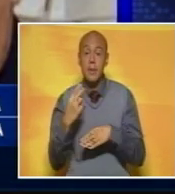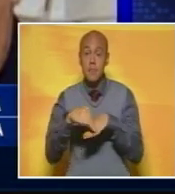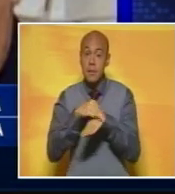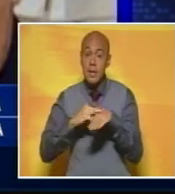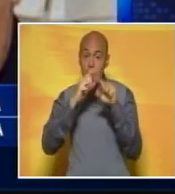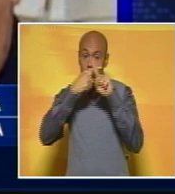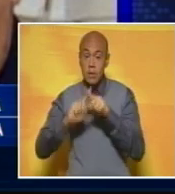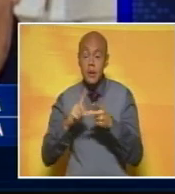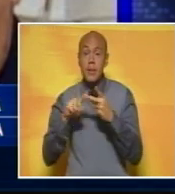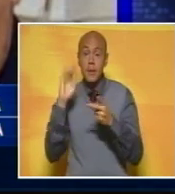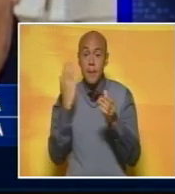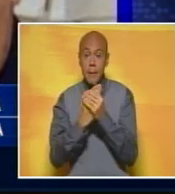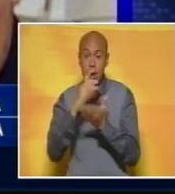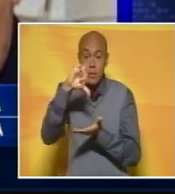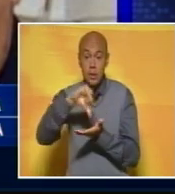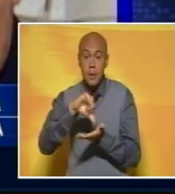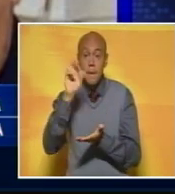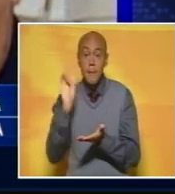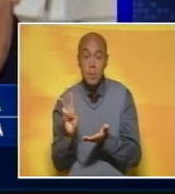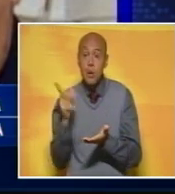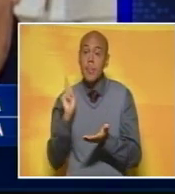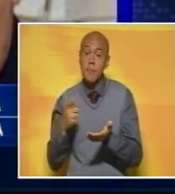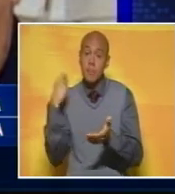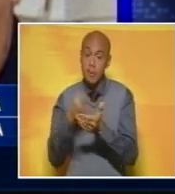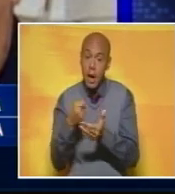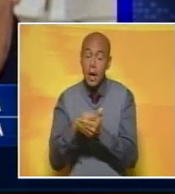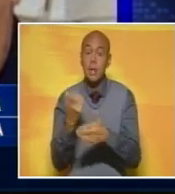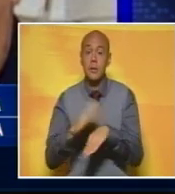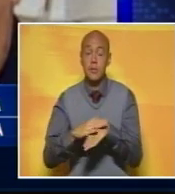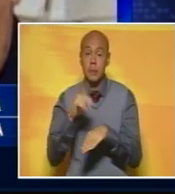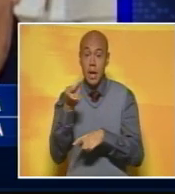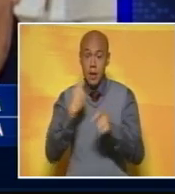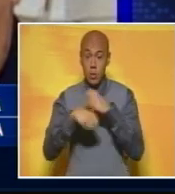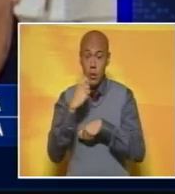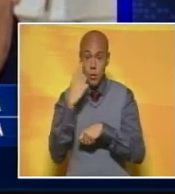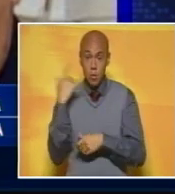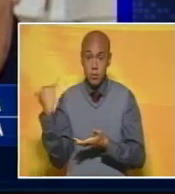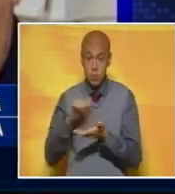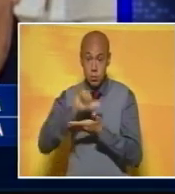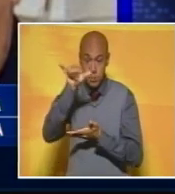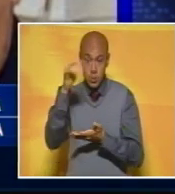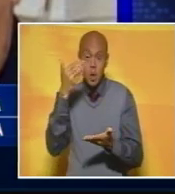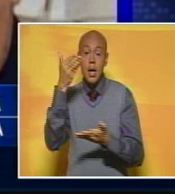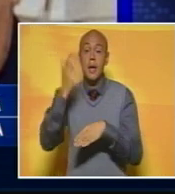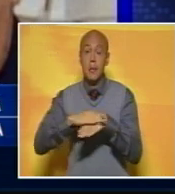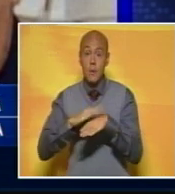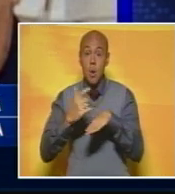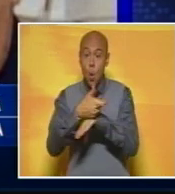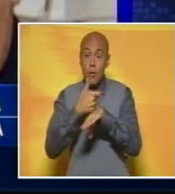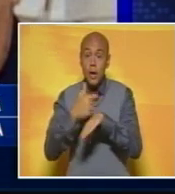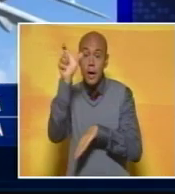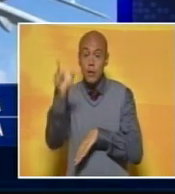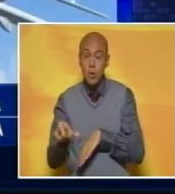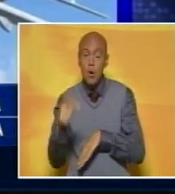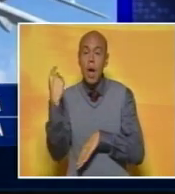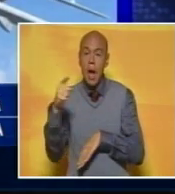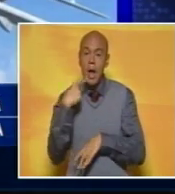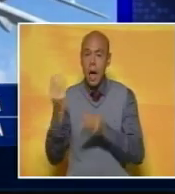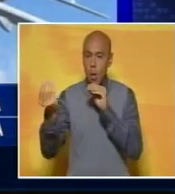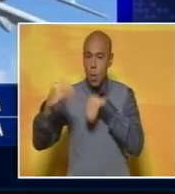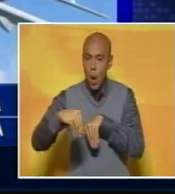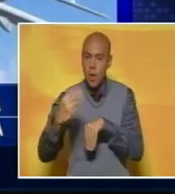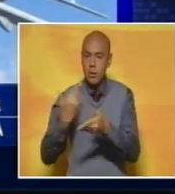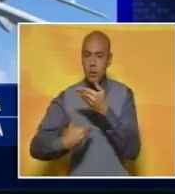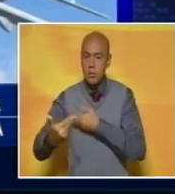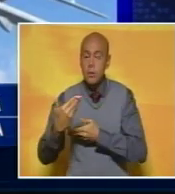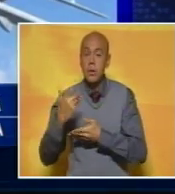al Banco Central de Venezuela cancelar la deuda. El ejecutivo de la Asociación de Líneas Aéreas manifestó que el gobierno nacional adquirió convenios bilaterales